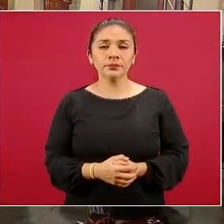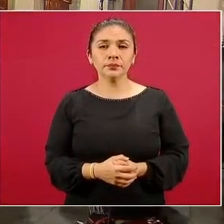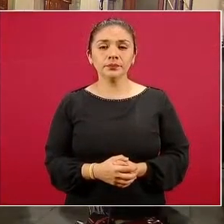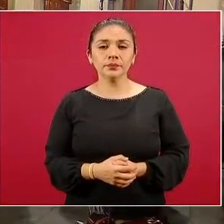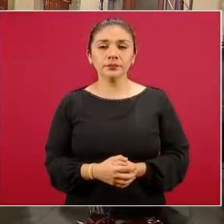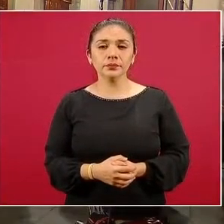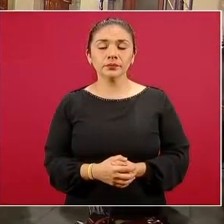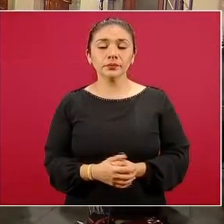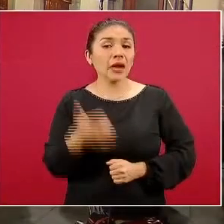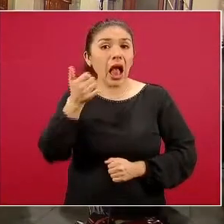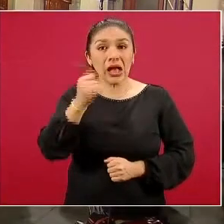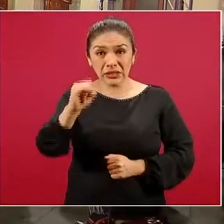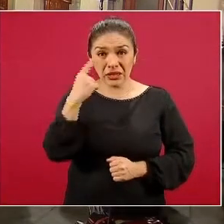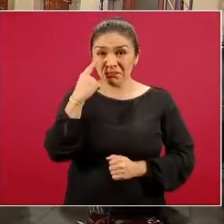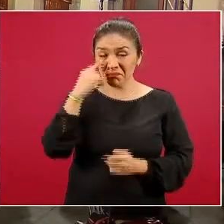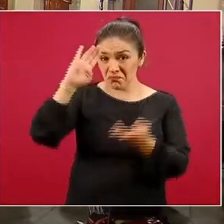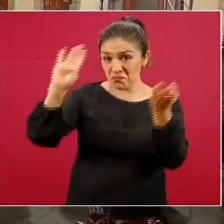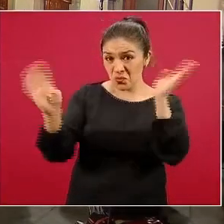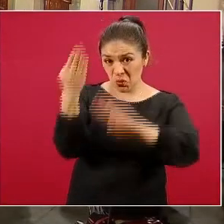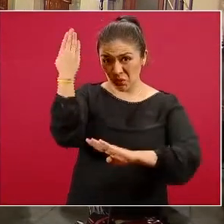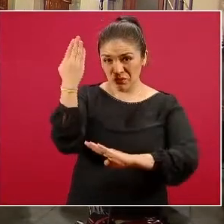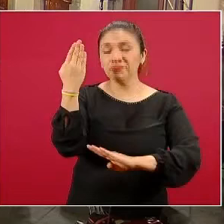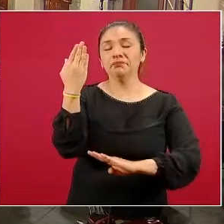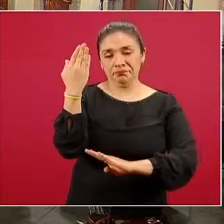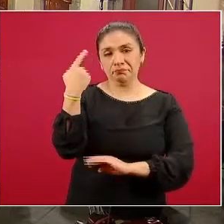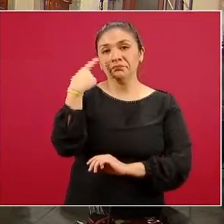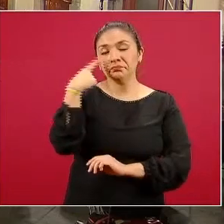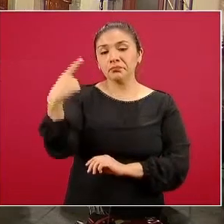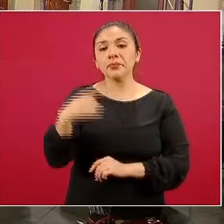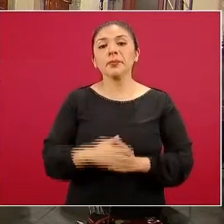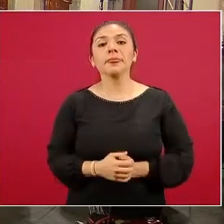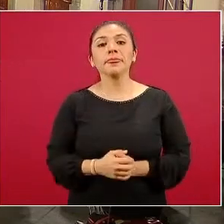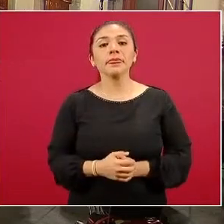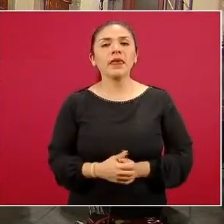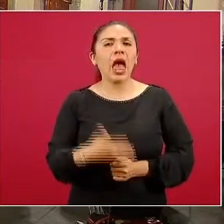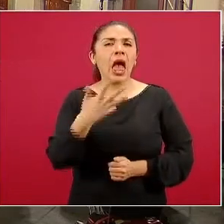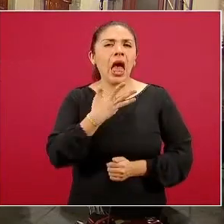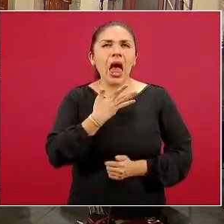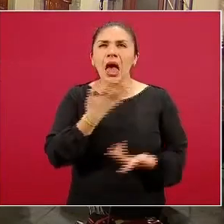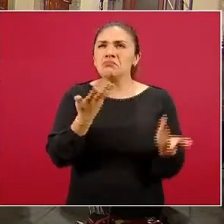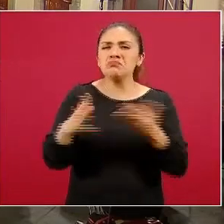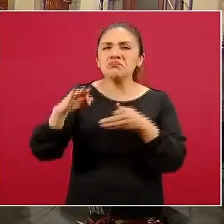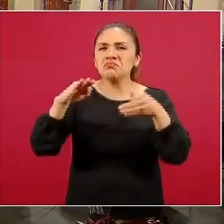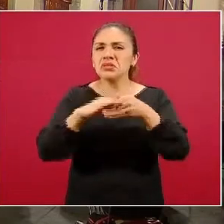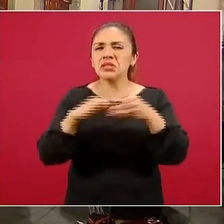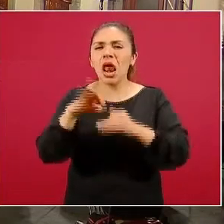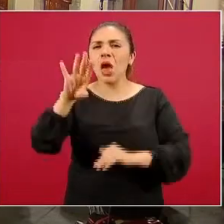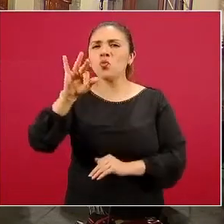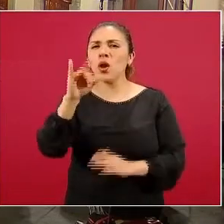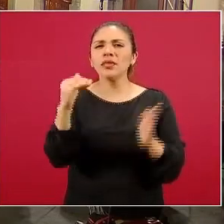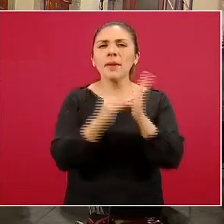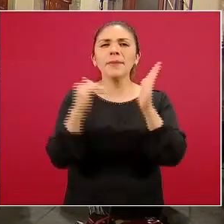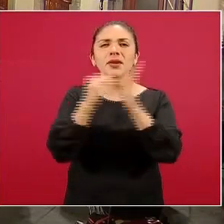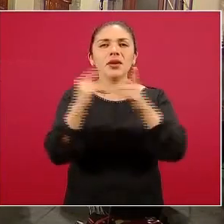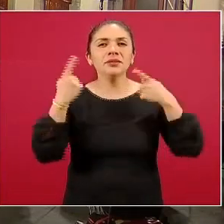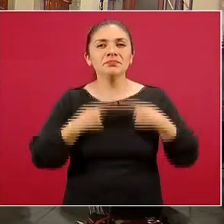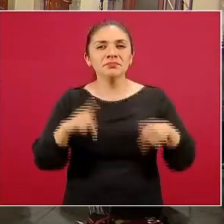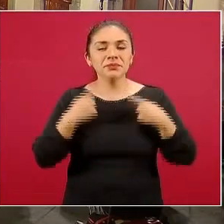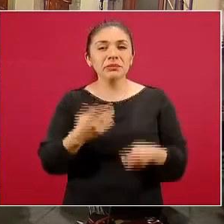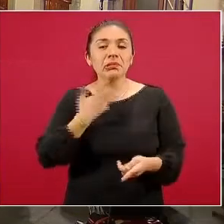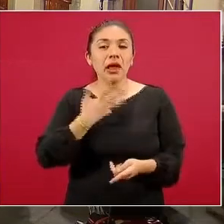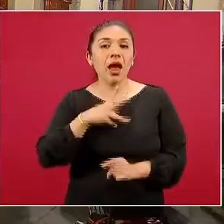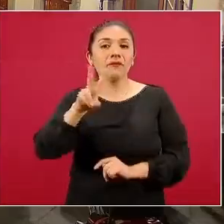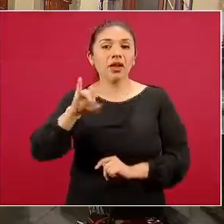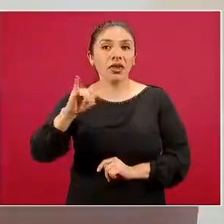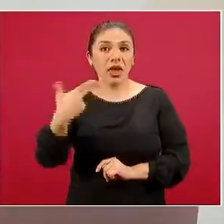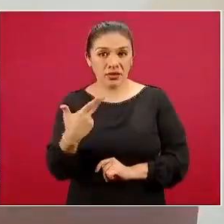A nivel mundial, como les comentaba, existen cerca de 40 millones de personas que viven con